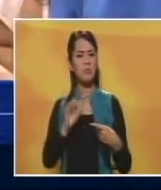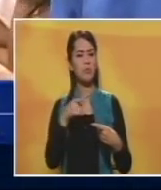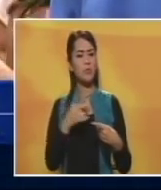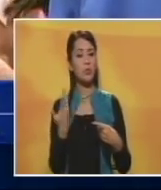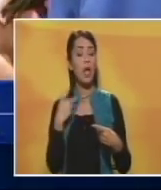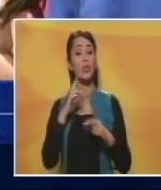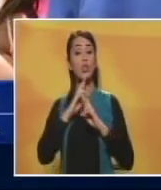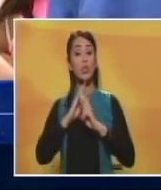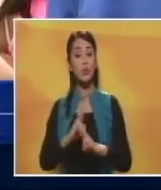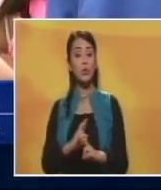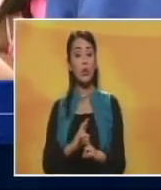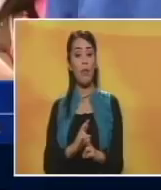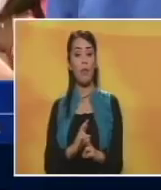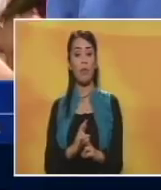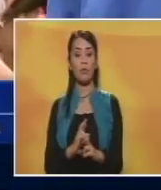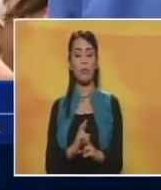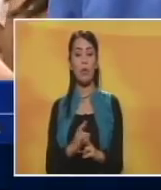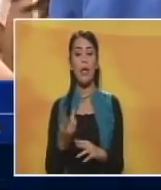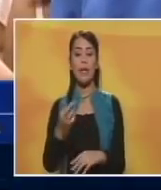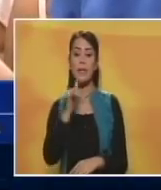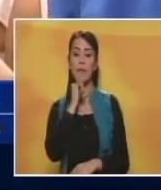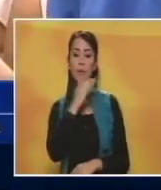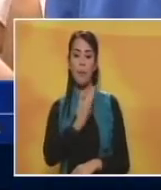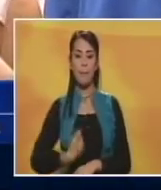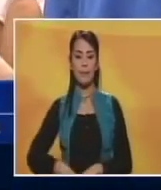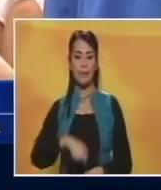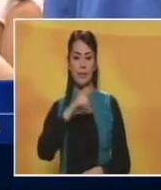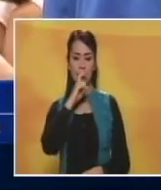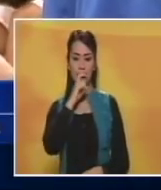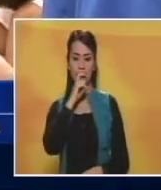estos resultados parciales que anunció el presidente de la